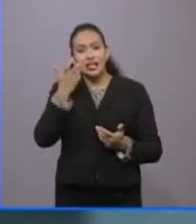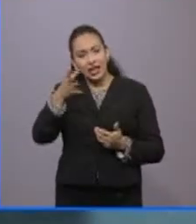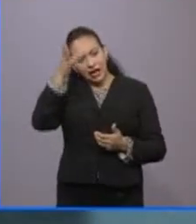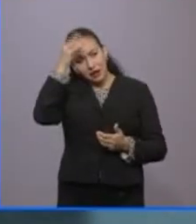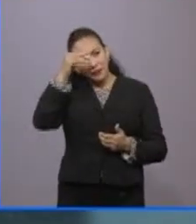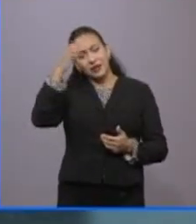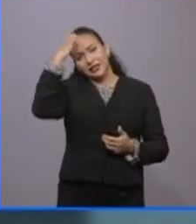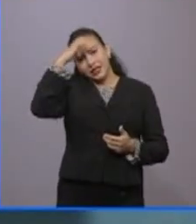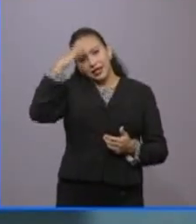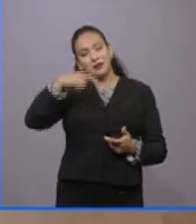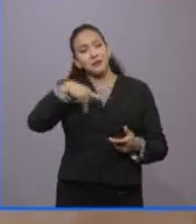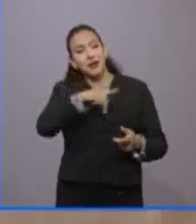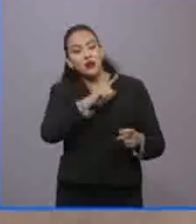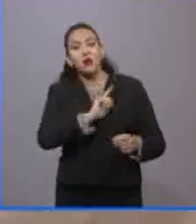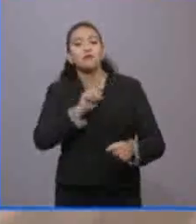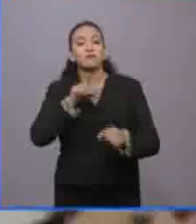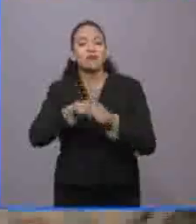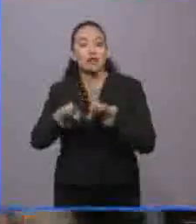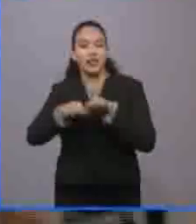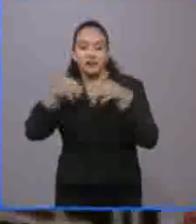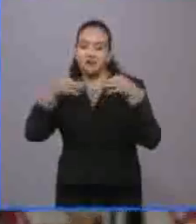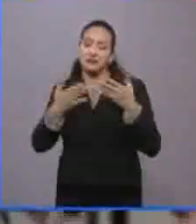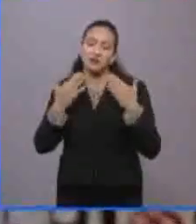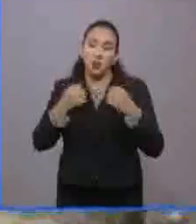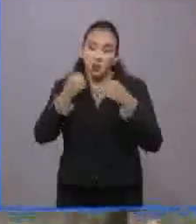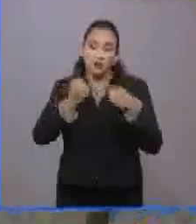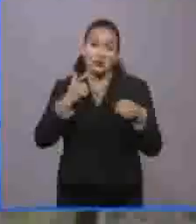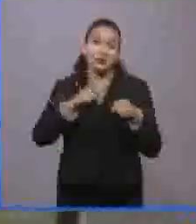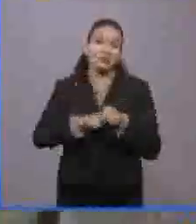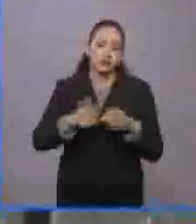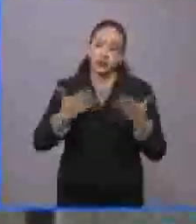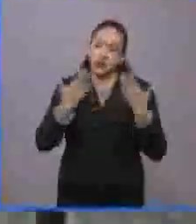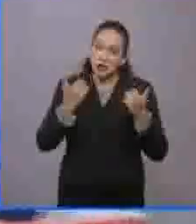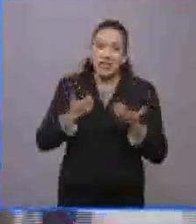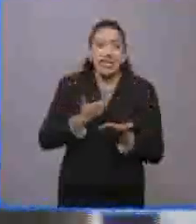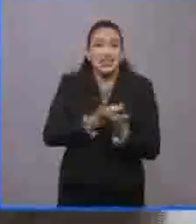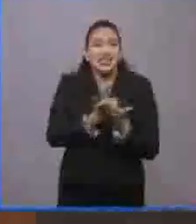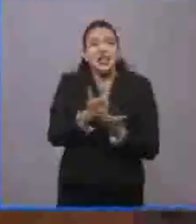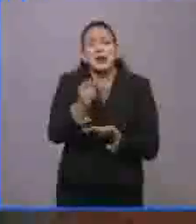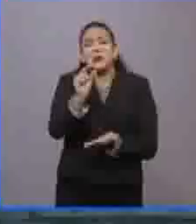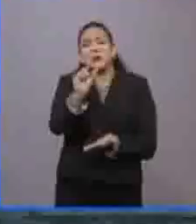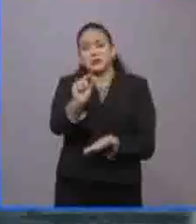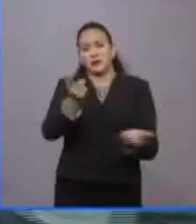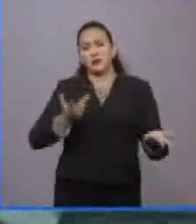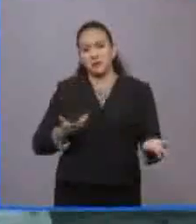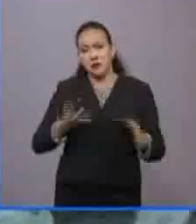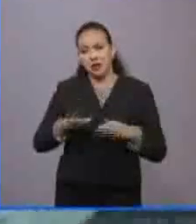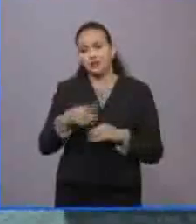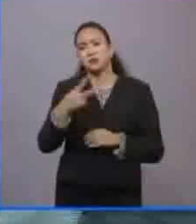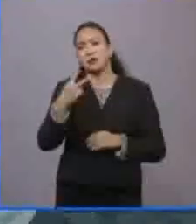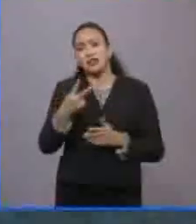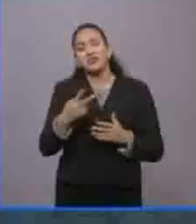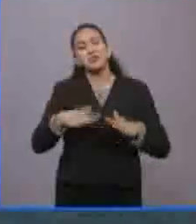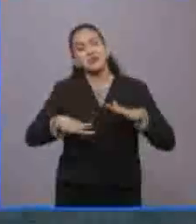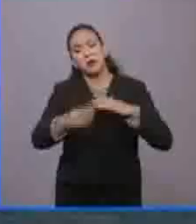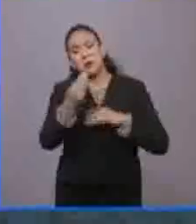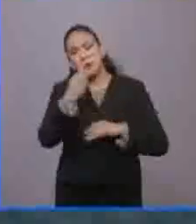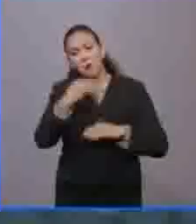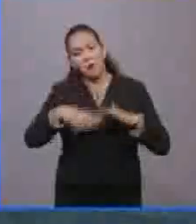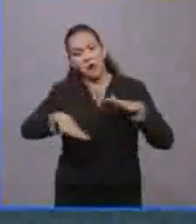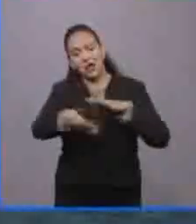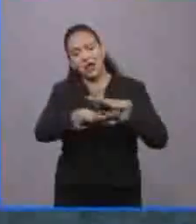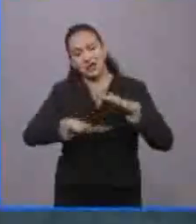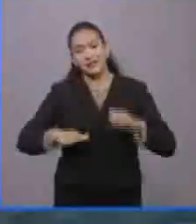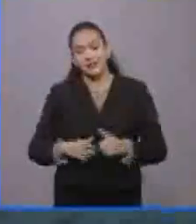no ofrecerles un trabajo digno, sin seguridad social y con salarios que apenas superan las 2 canastas básicas.